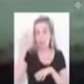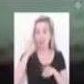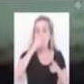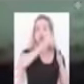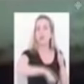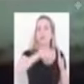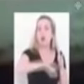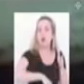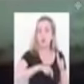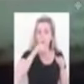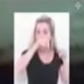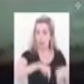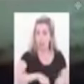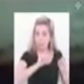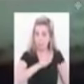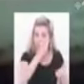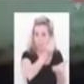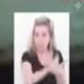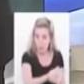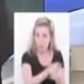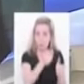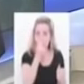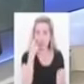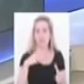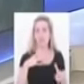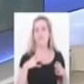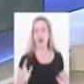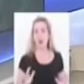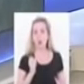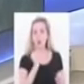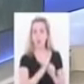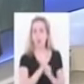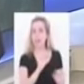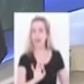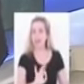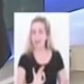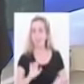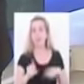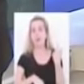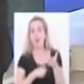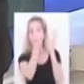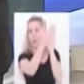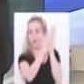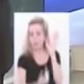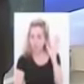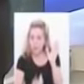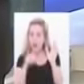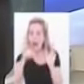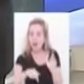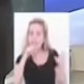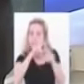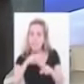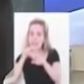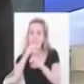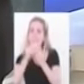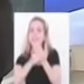evaluados esto es parte de toda la decisión del gobierno de macri de revisar y de modernizar el estado y acá es donde